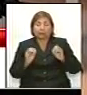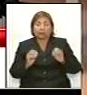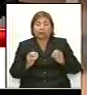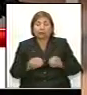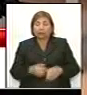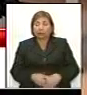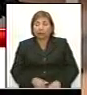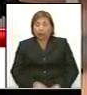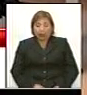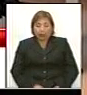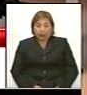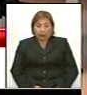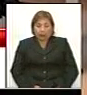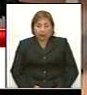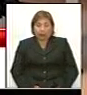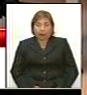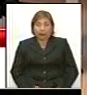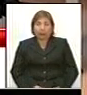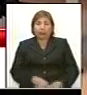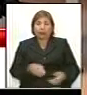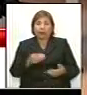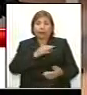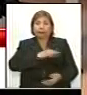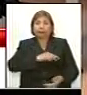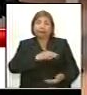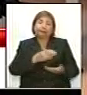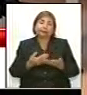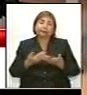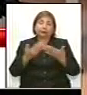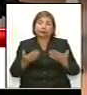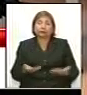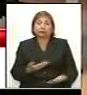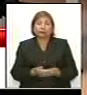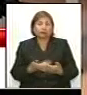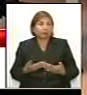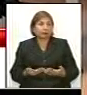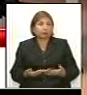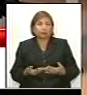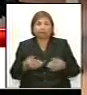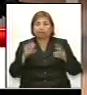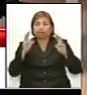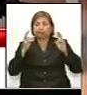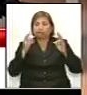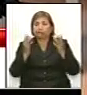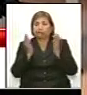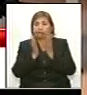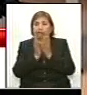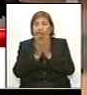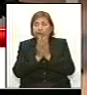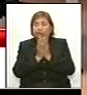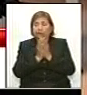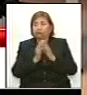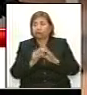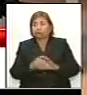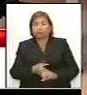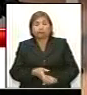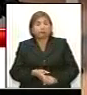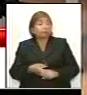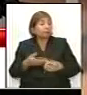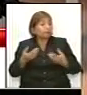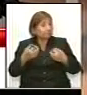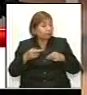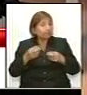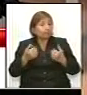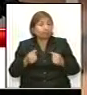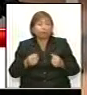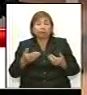¿no? Estas misiones eran todavía en la etapa escolar, menores de edad. ¿Había una autorización que